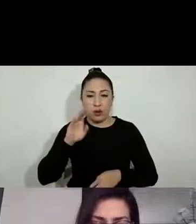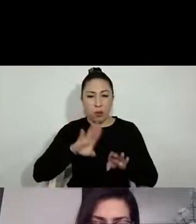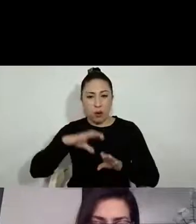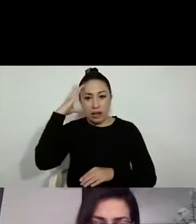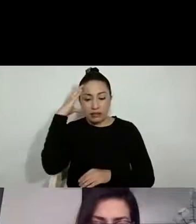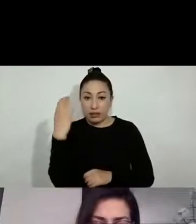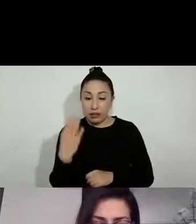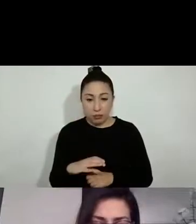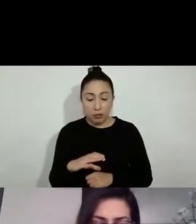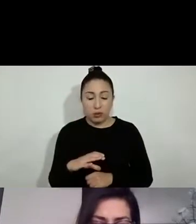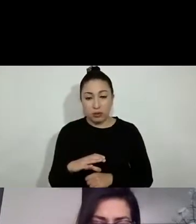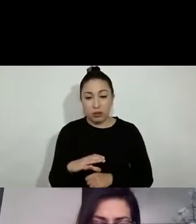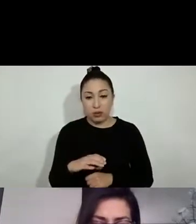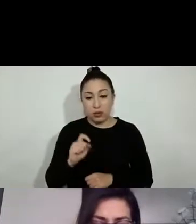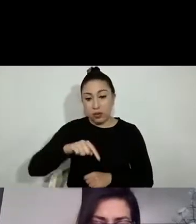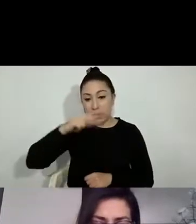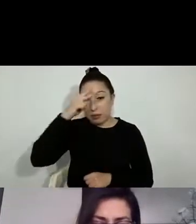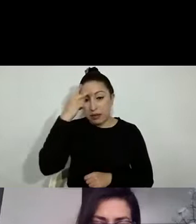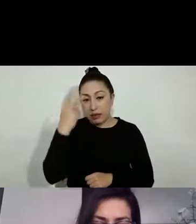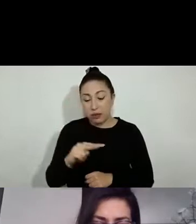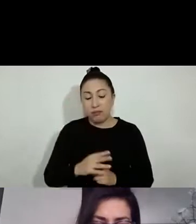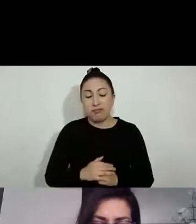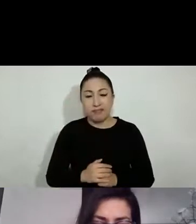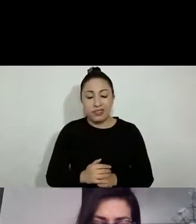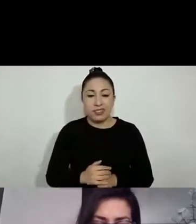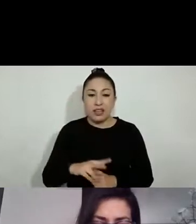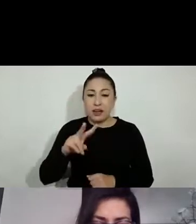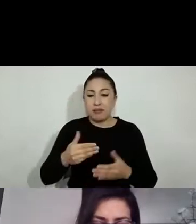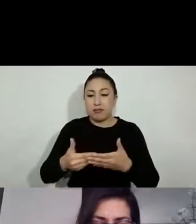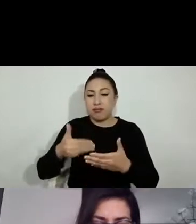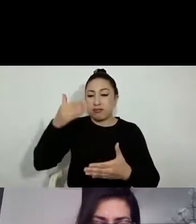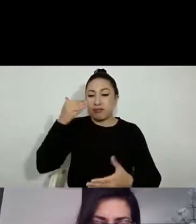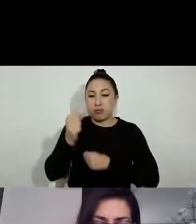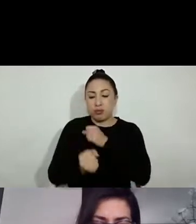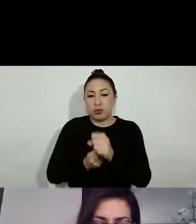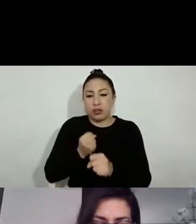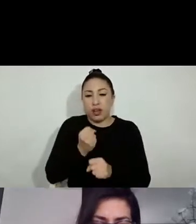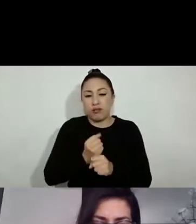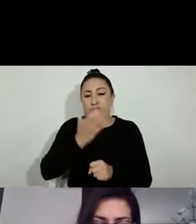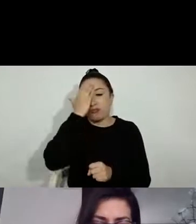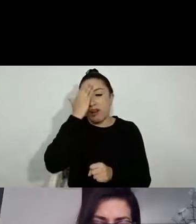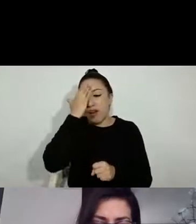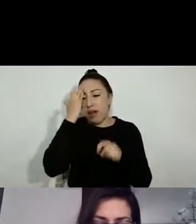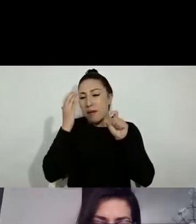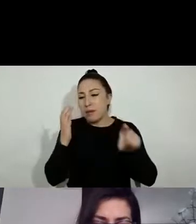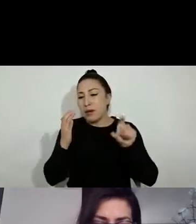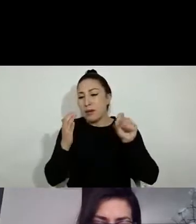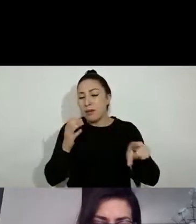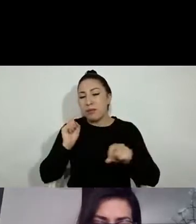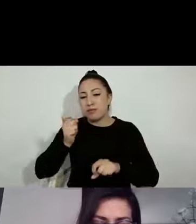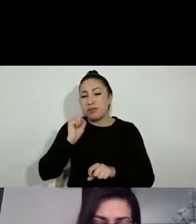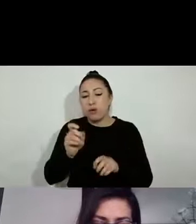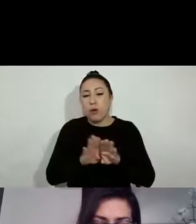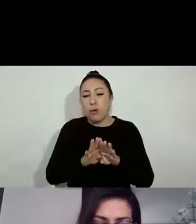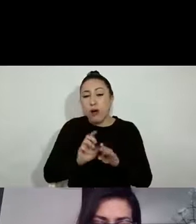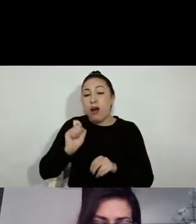bueno, históricamente somos definidos como subdesarrollados, pero pareciera